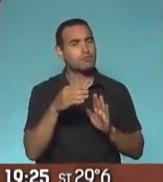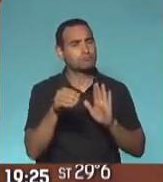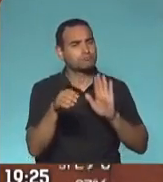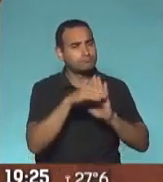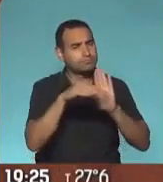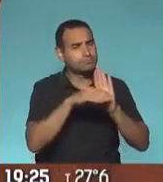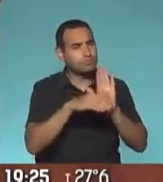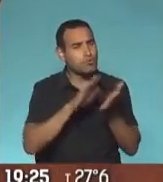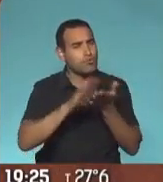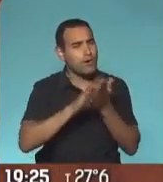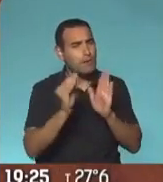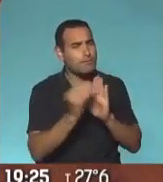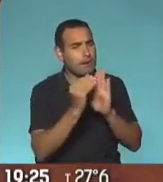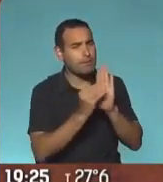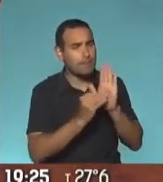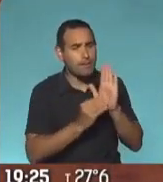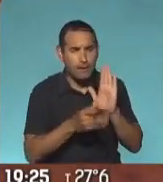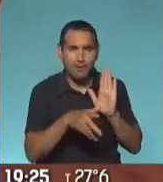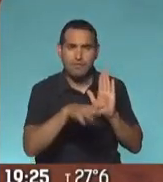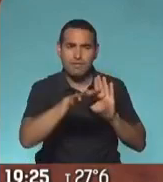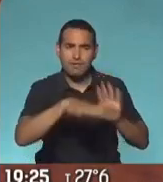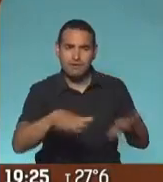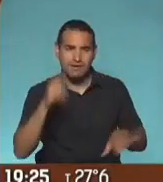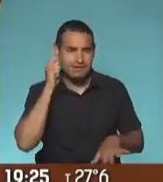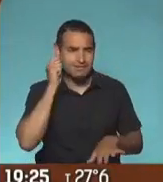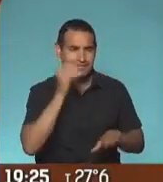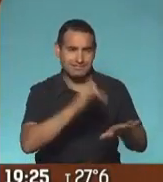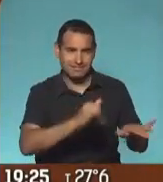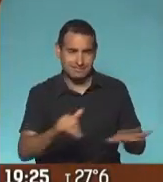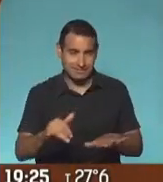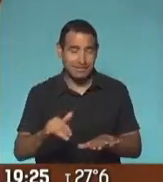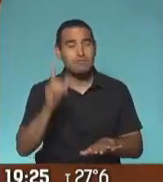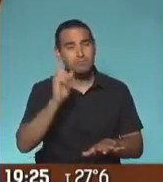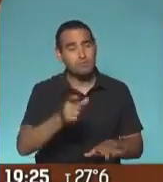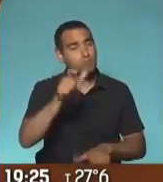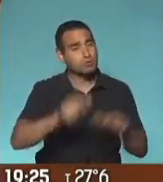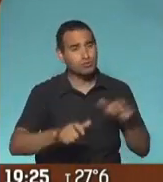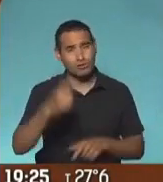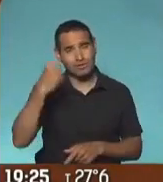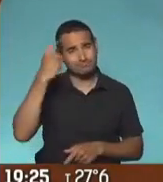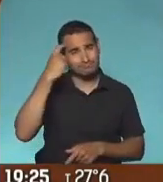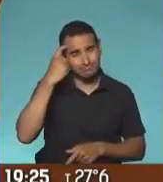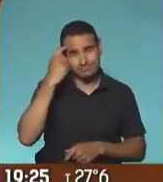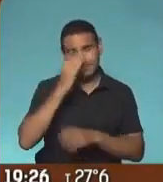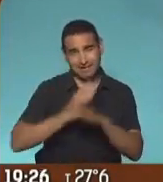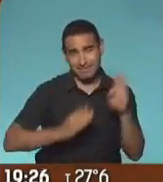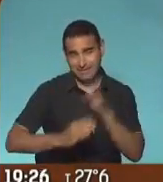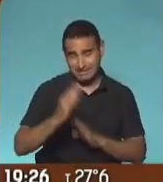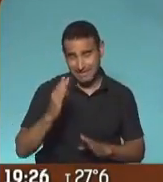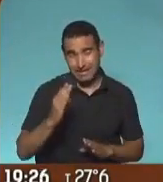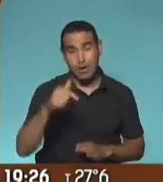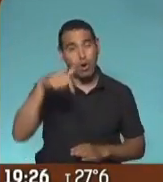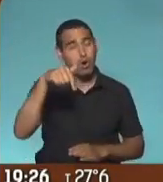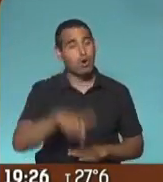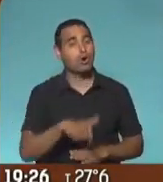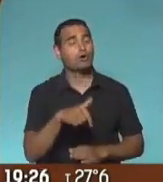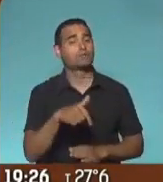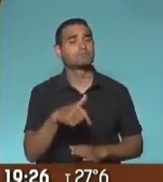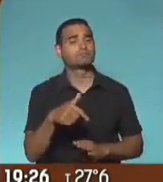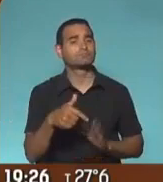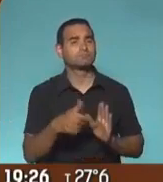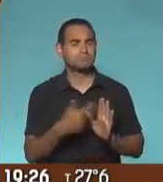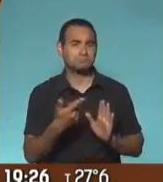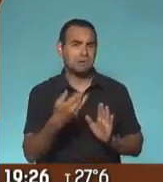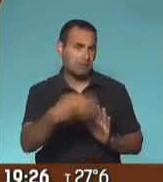el consentimiento de niñas y adolescentes y también para personas con discapacidad mental o intelectual. Hoy la regla, que es